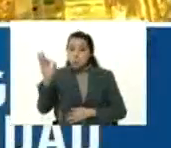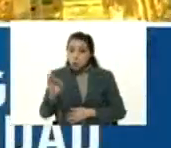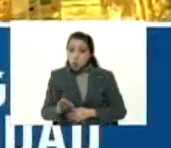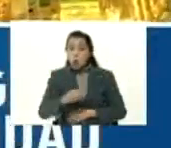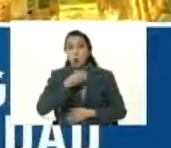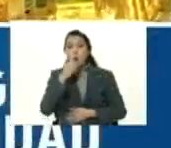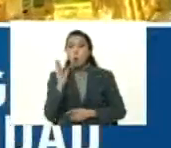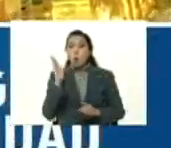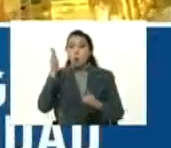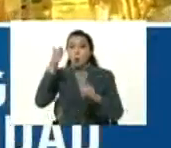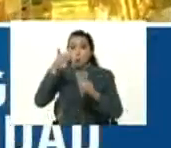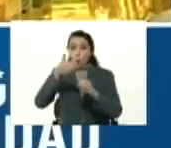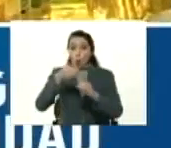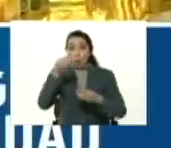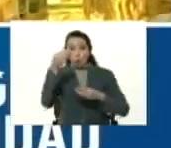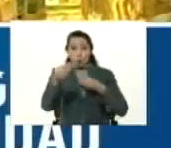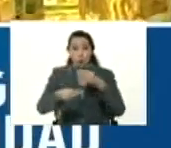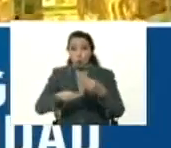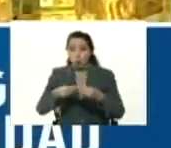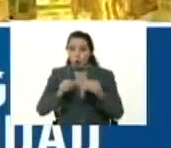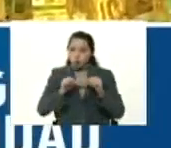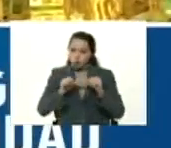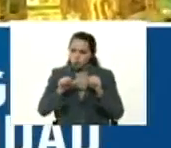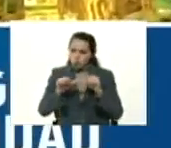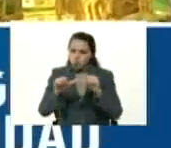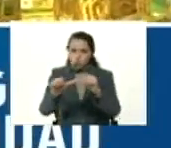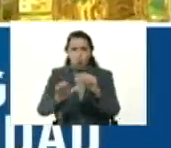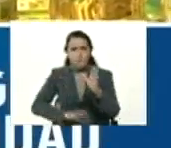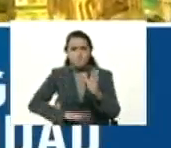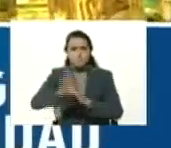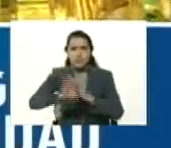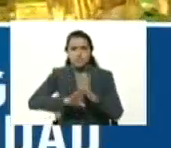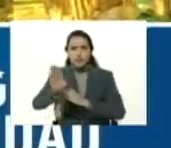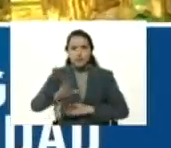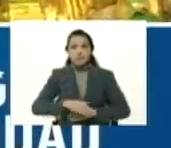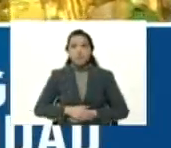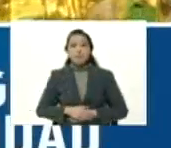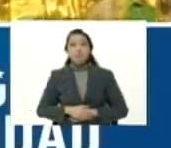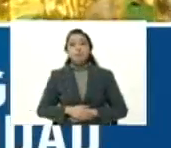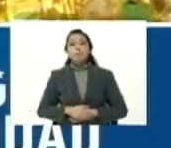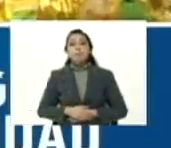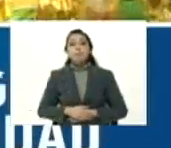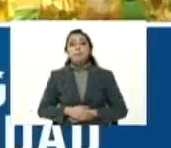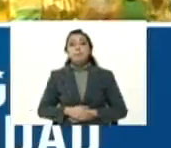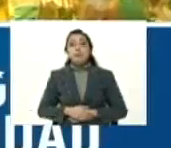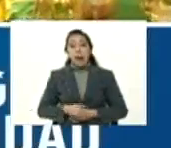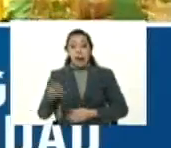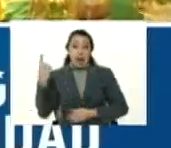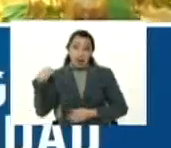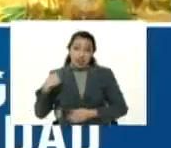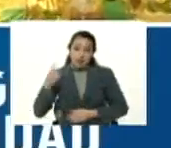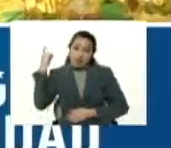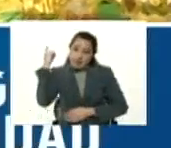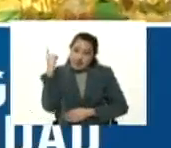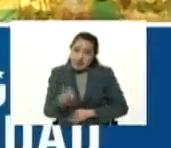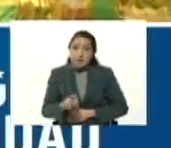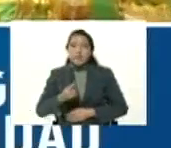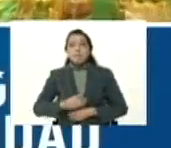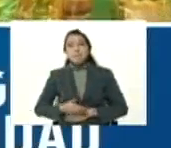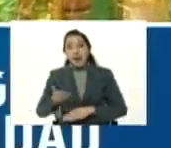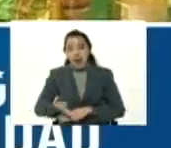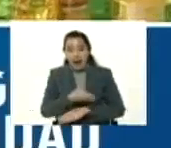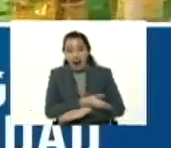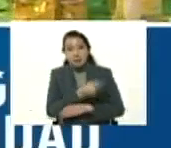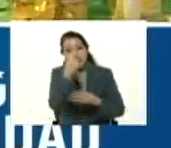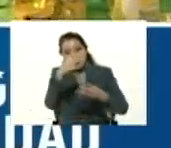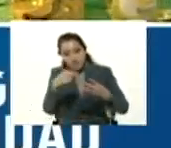de capacidad instalada productiva ya activada, necesitas tener la materia prima. Y